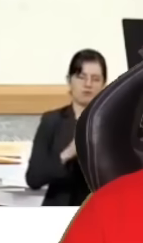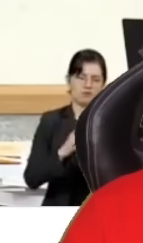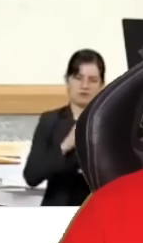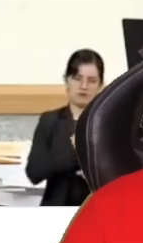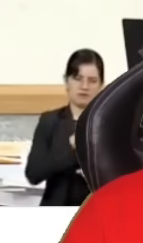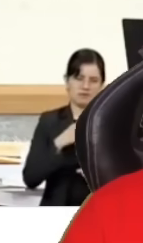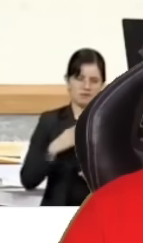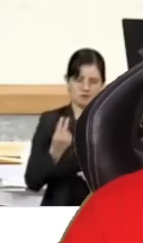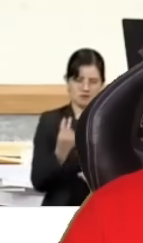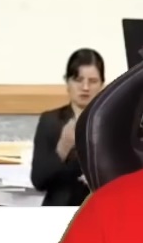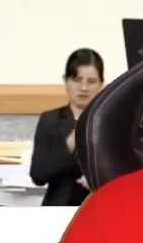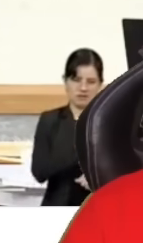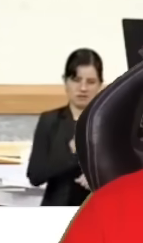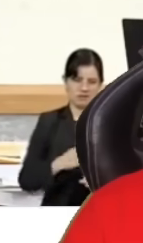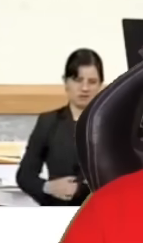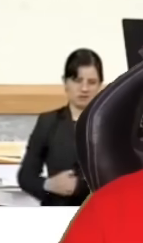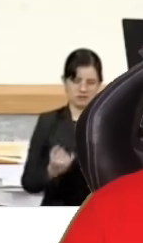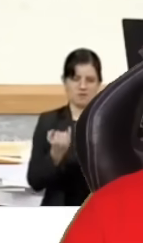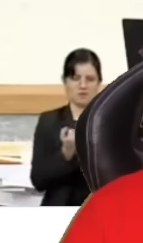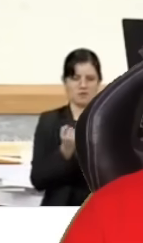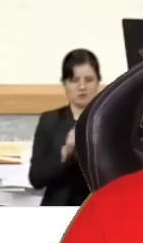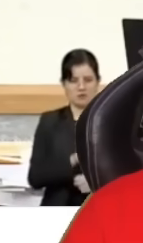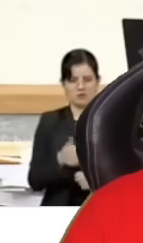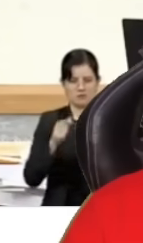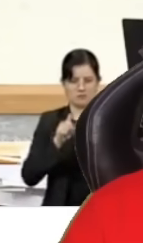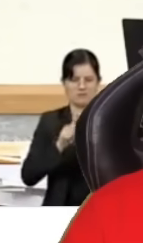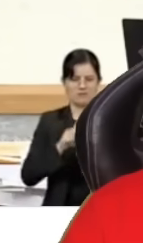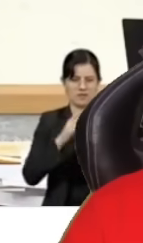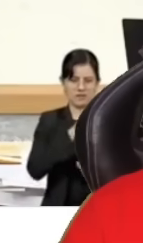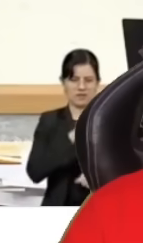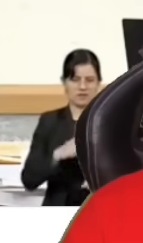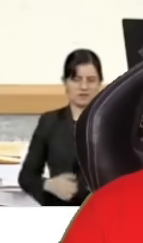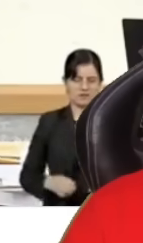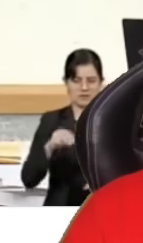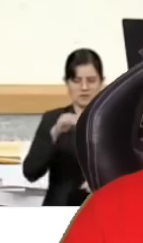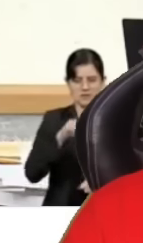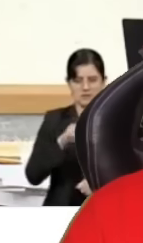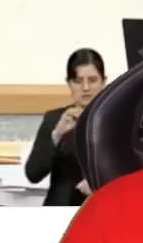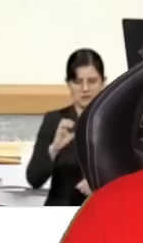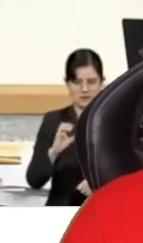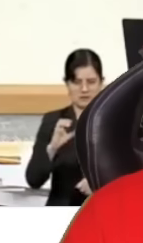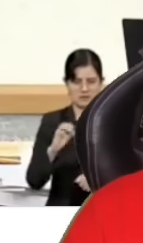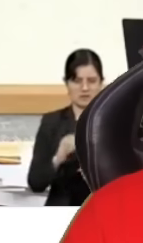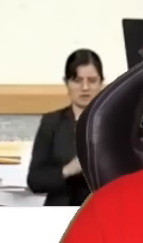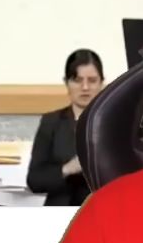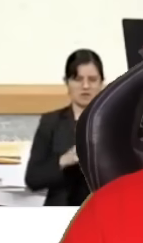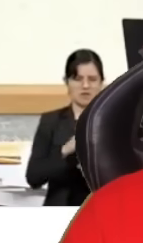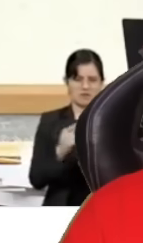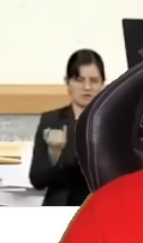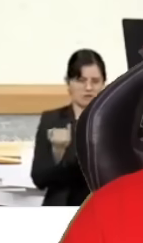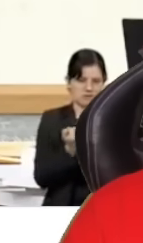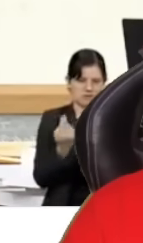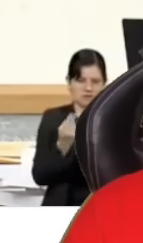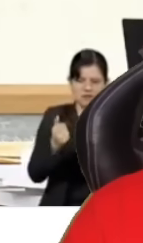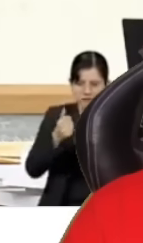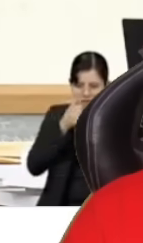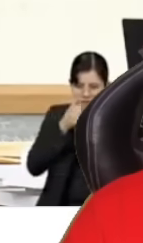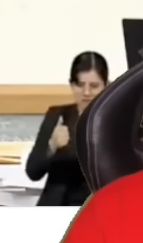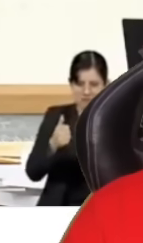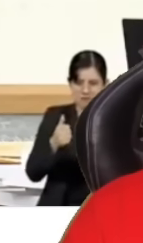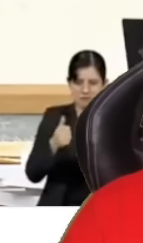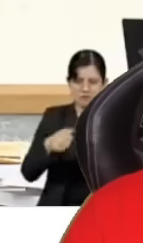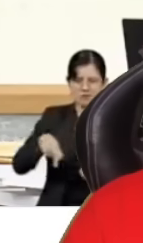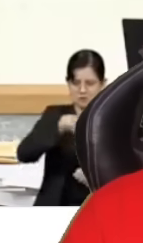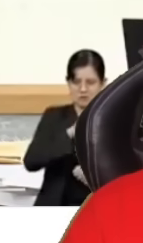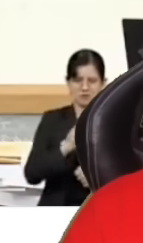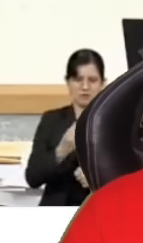candidaturas y en la tercera que también es movimiento ciudadano y que nunca hay que dejar de verlo si pido mesura